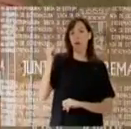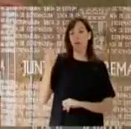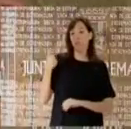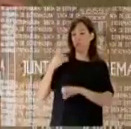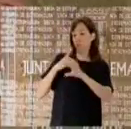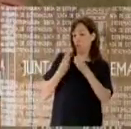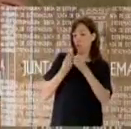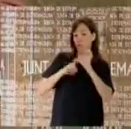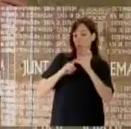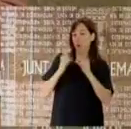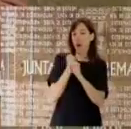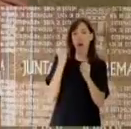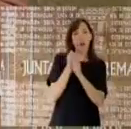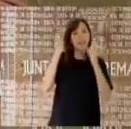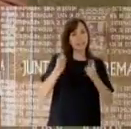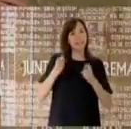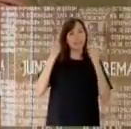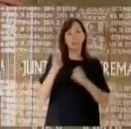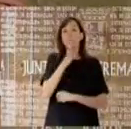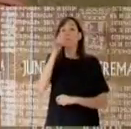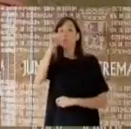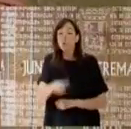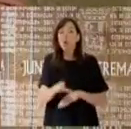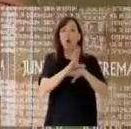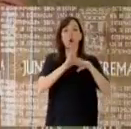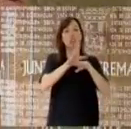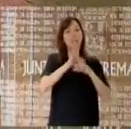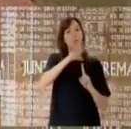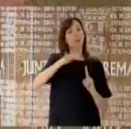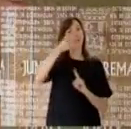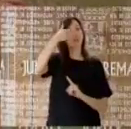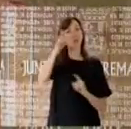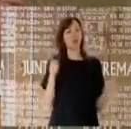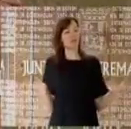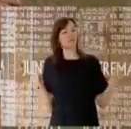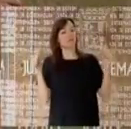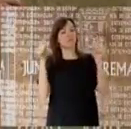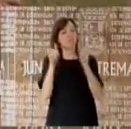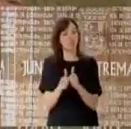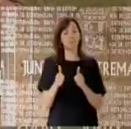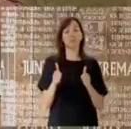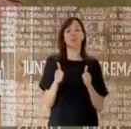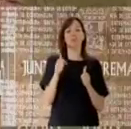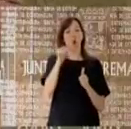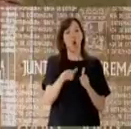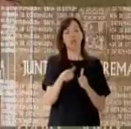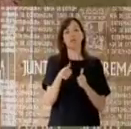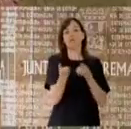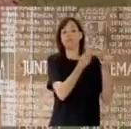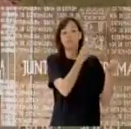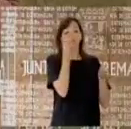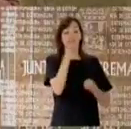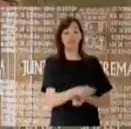1 y por eso hoy nos acompaña la consejera del ramo, la consejera de Medio Ambiente Rural, Políticas Agrarias y Territorio, para